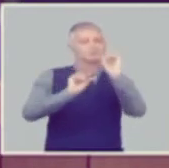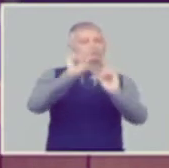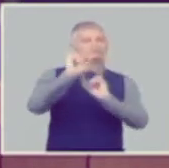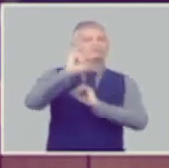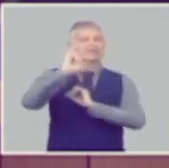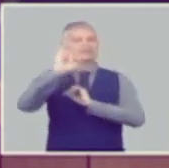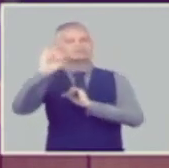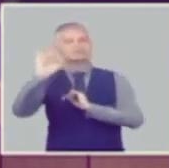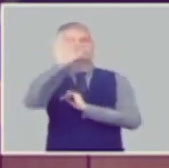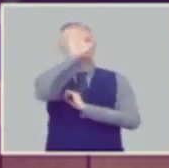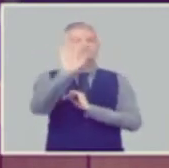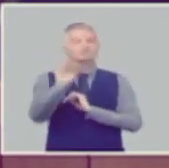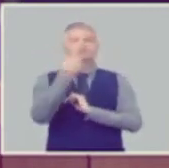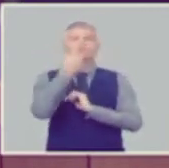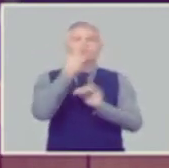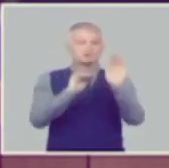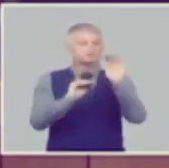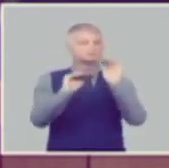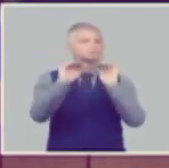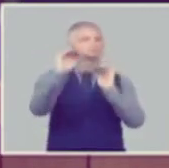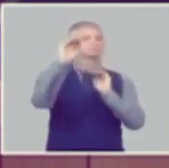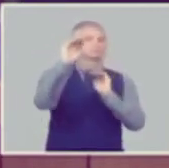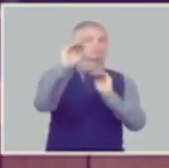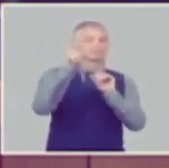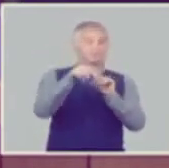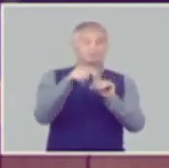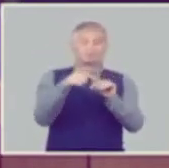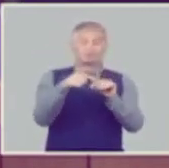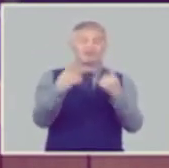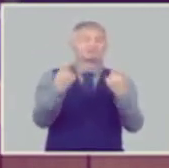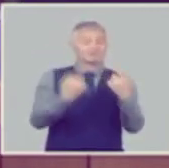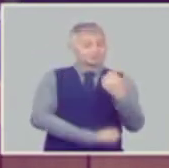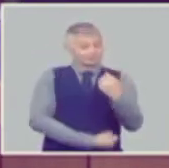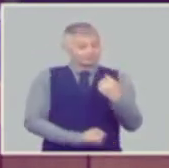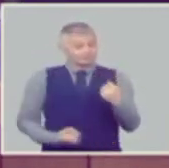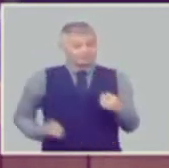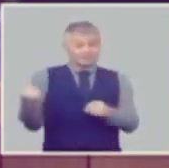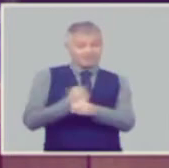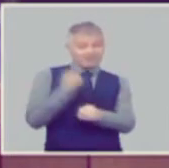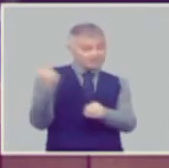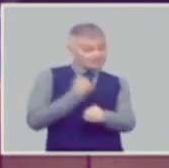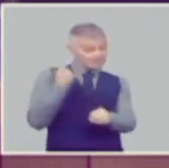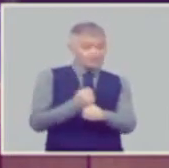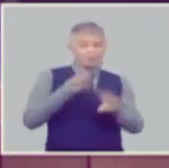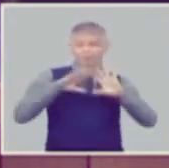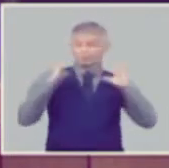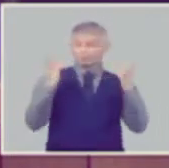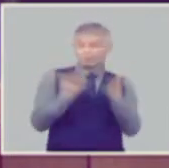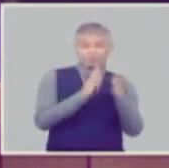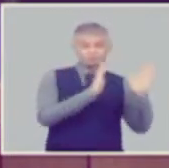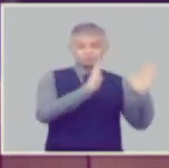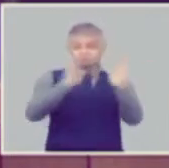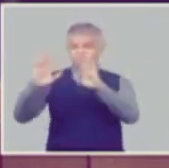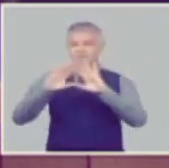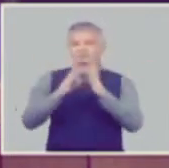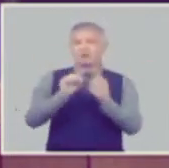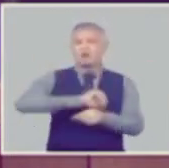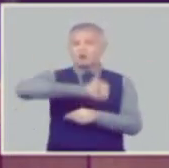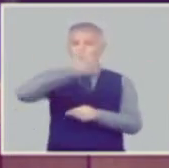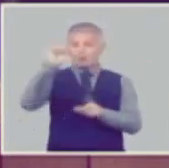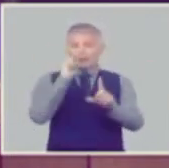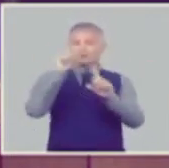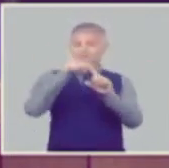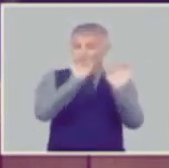7%, lo que demandará un trabajo intenso de todos los actores económicos. Alcanzar este objetivo exige